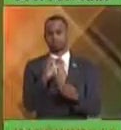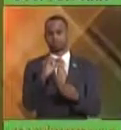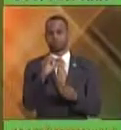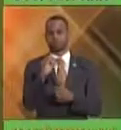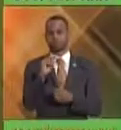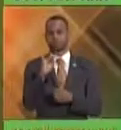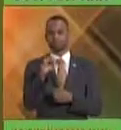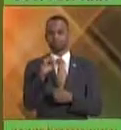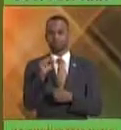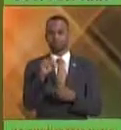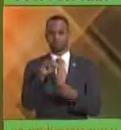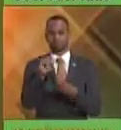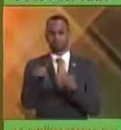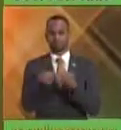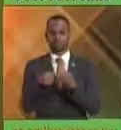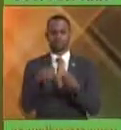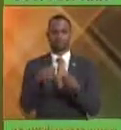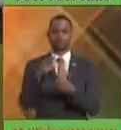página web